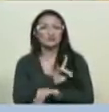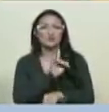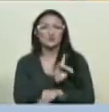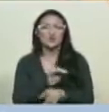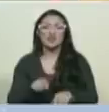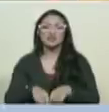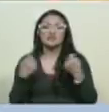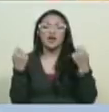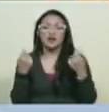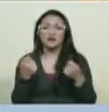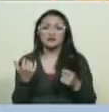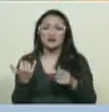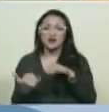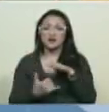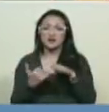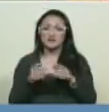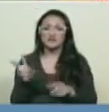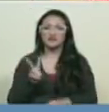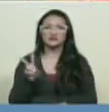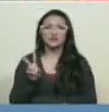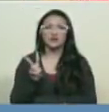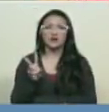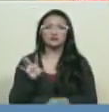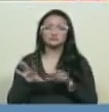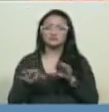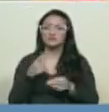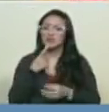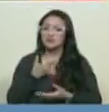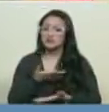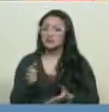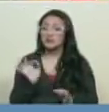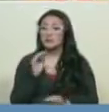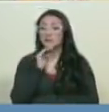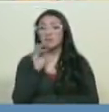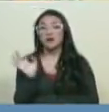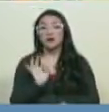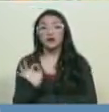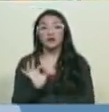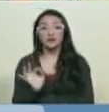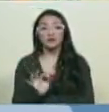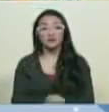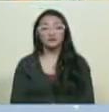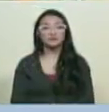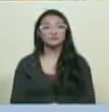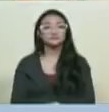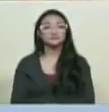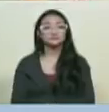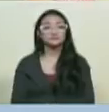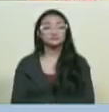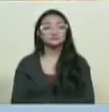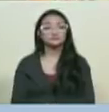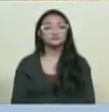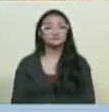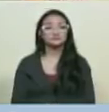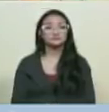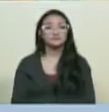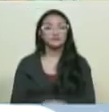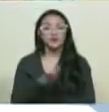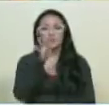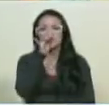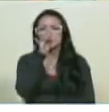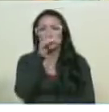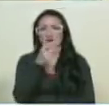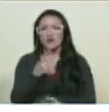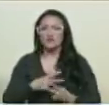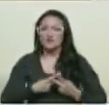dañar la institucionalidad democrática venezolana, dijeran absolutamente nada. Burlaron la voluntad